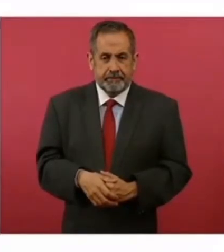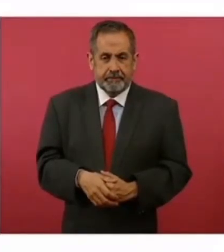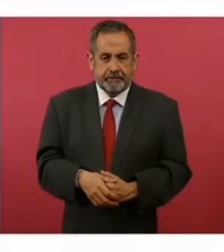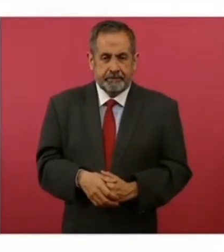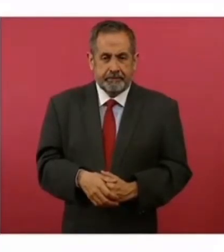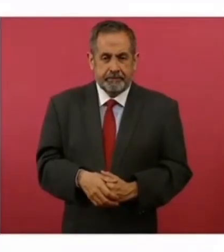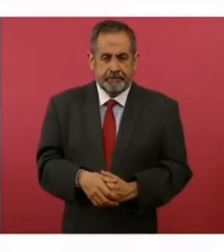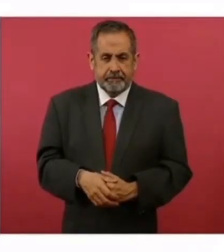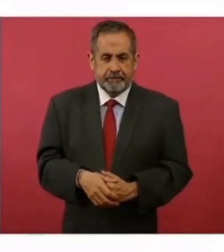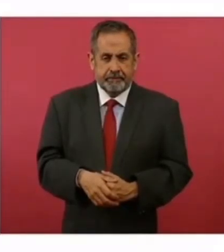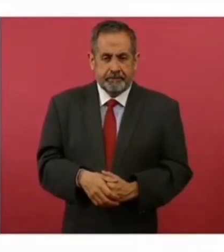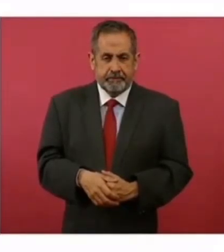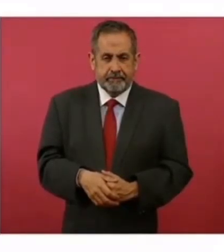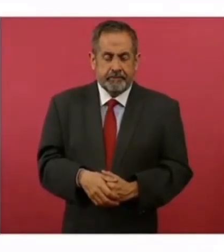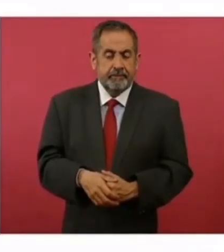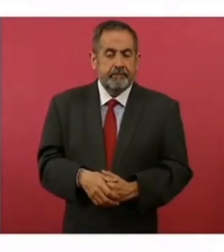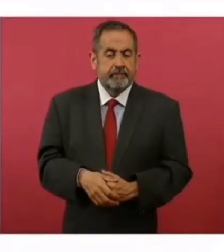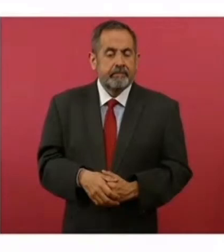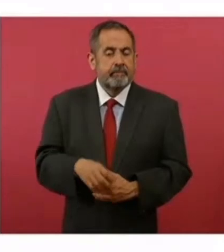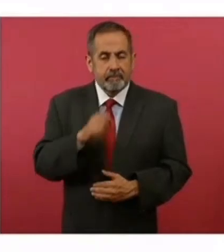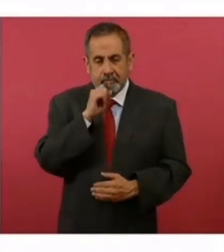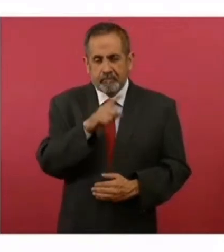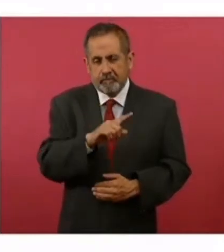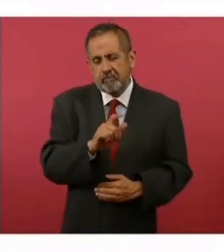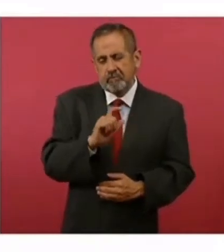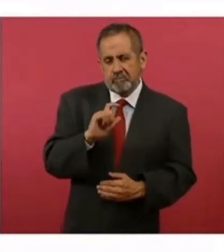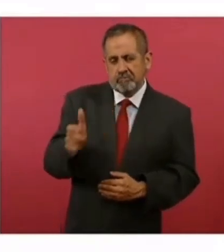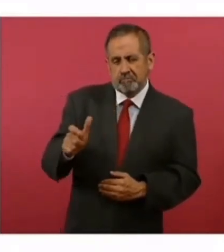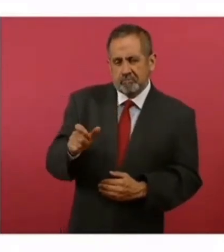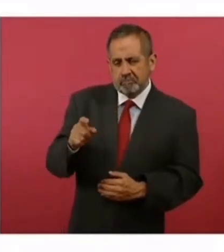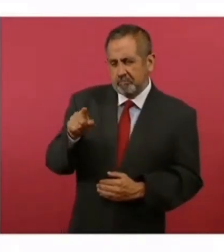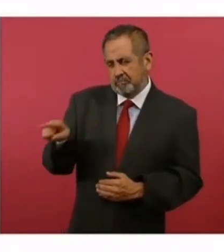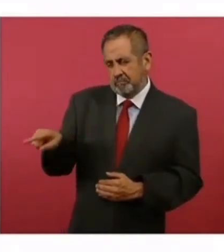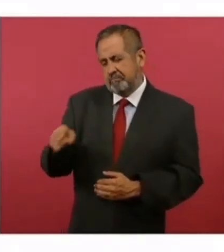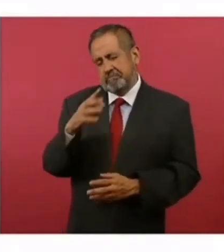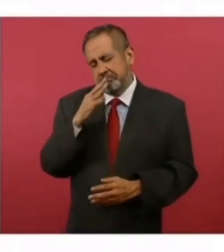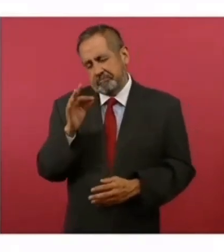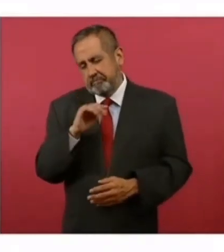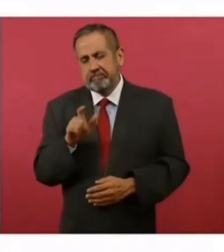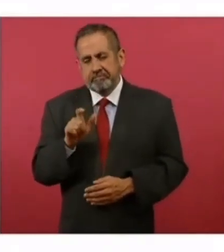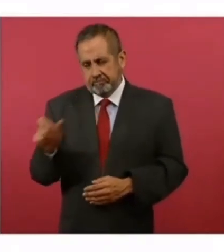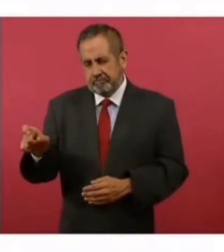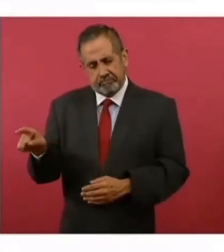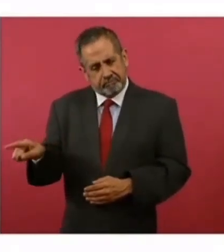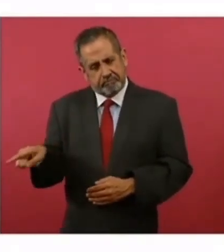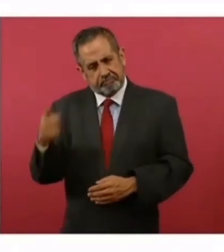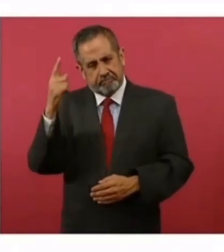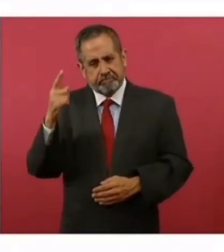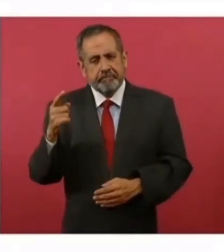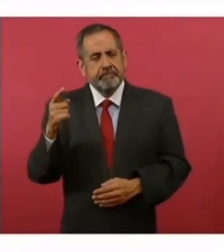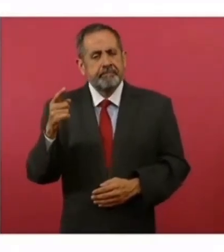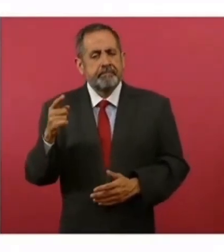Y le pagó también una estancia, que eso es una minucia.